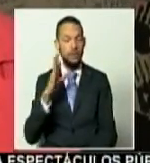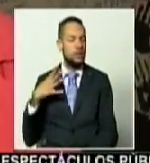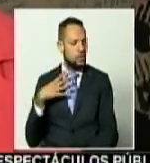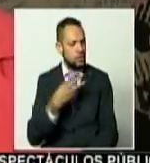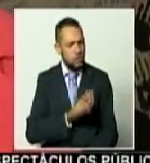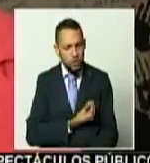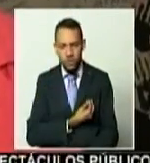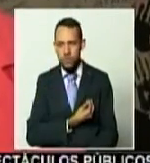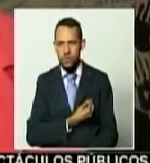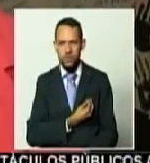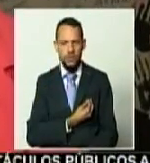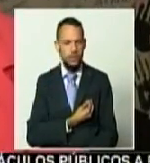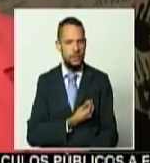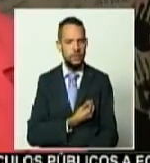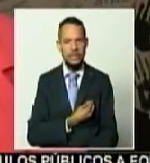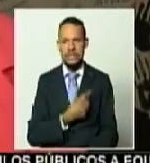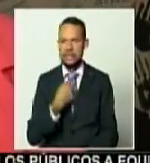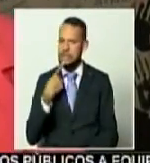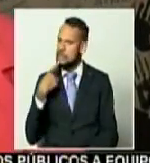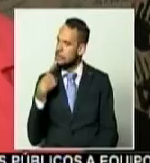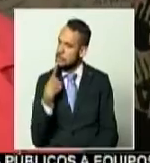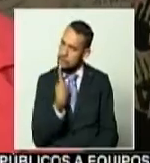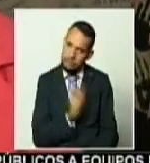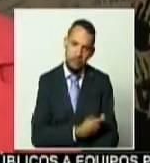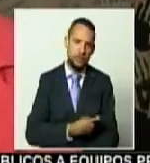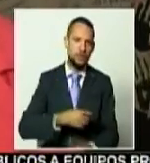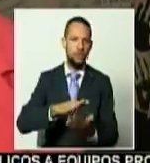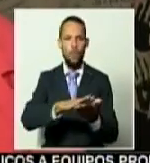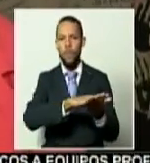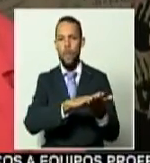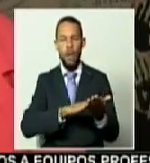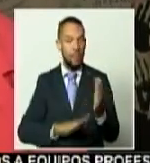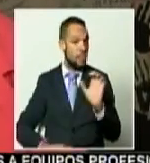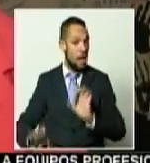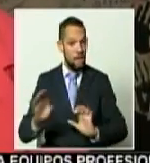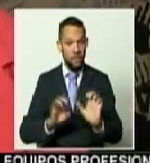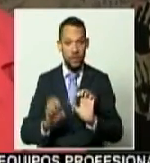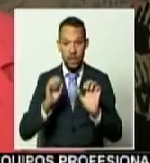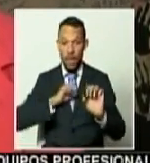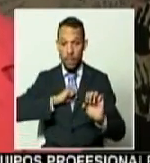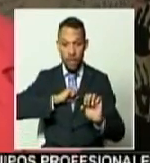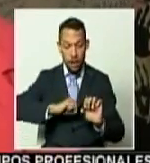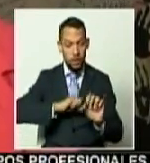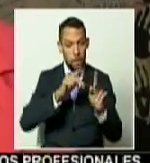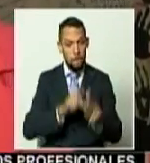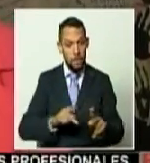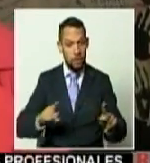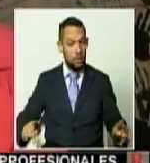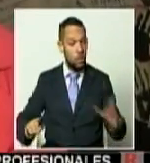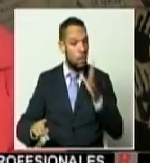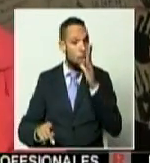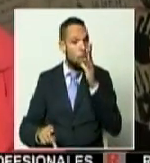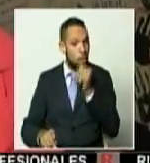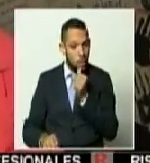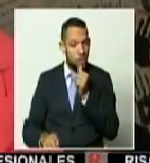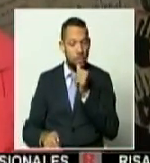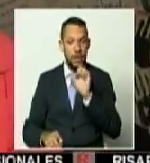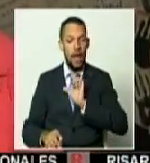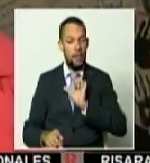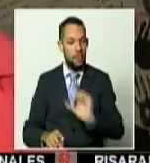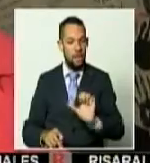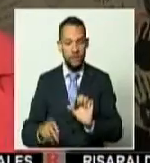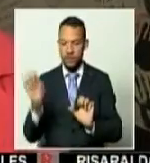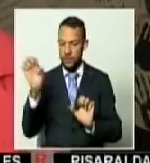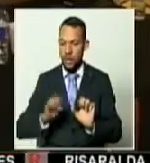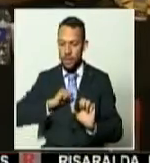estamos demasiado mal, grave diríamos nosotros los defensores de derechos humanos, porque se habla de los derechos humanos, pero